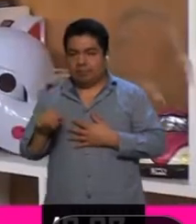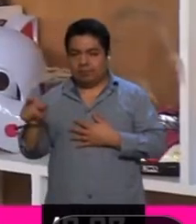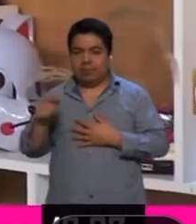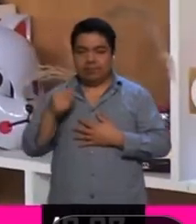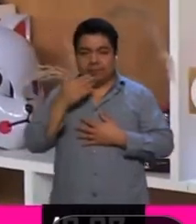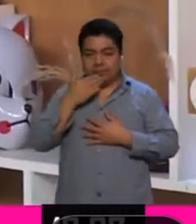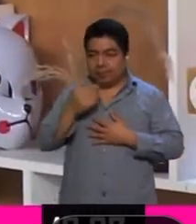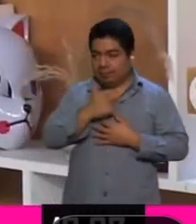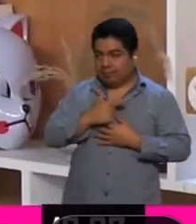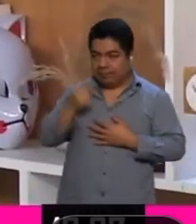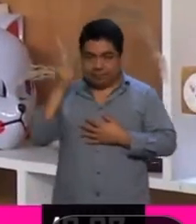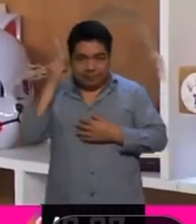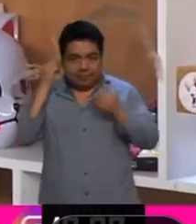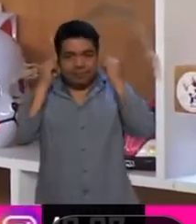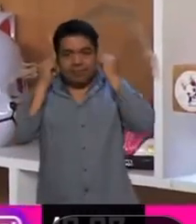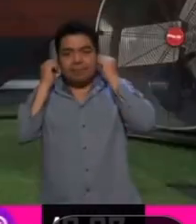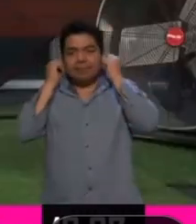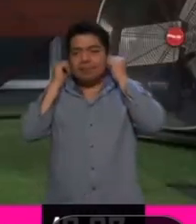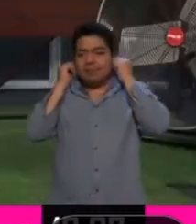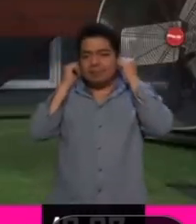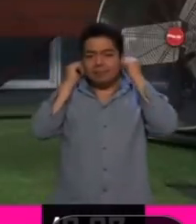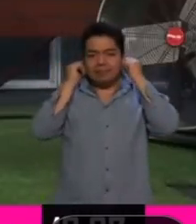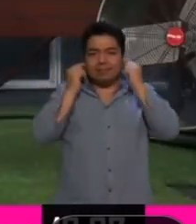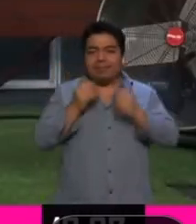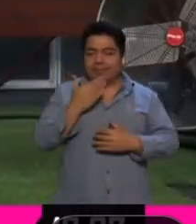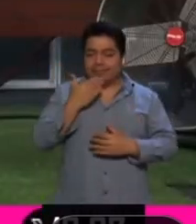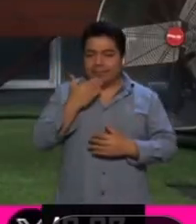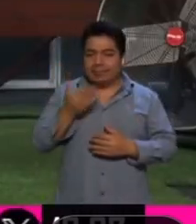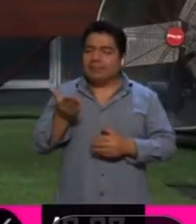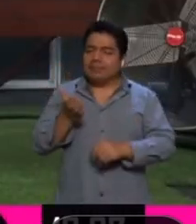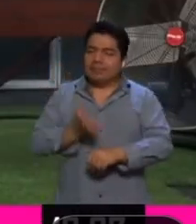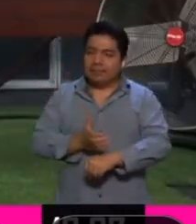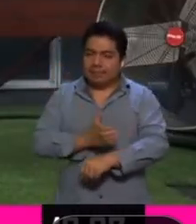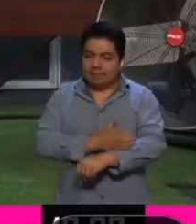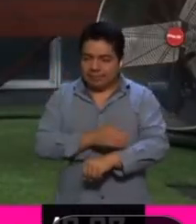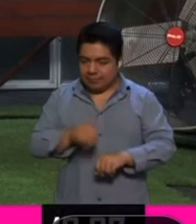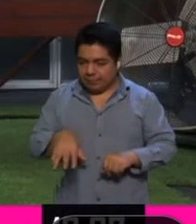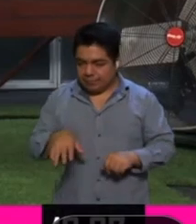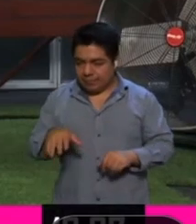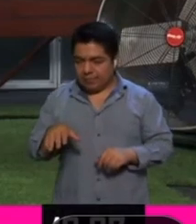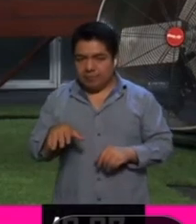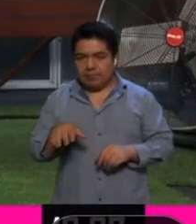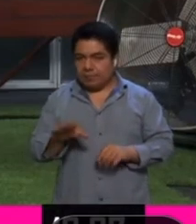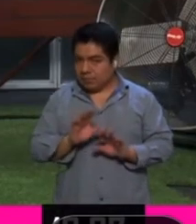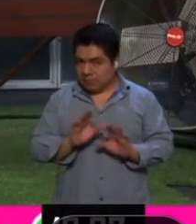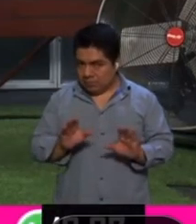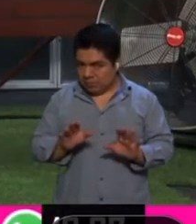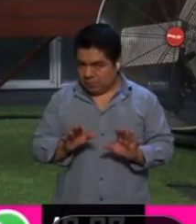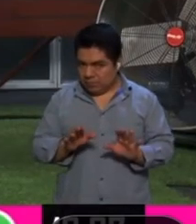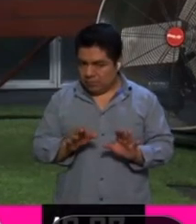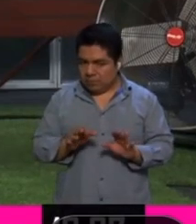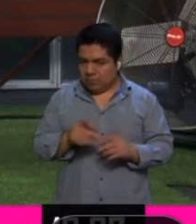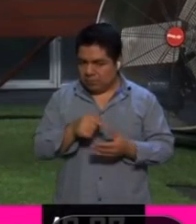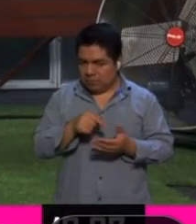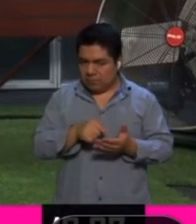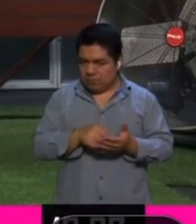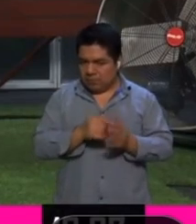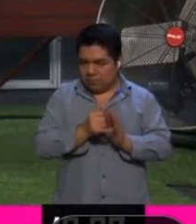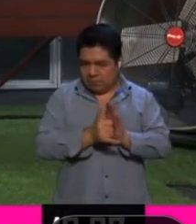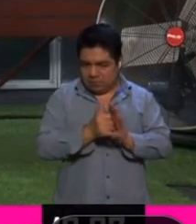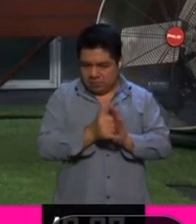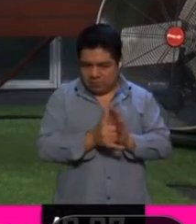Demon, justamente. El Blue Demon, abuelita. Oye, compañera, ya. Y ahora... ¿Ya deja el sitio como tal